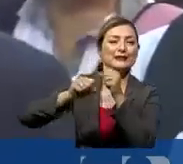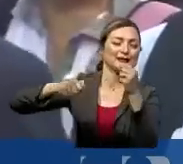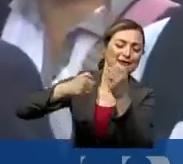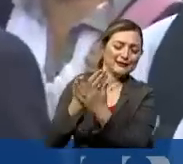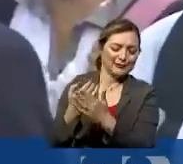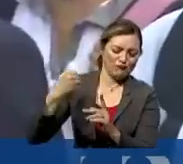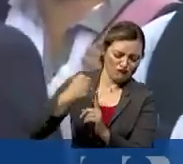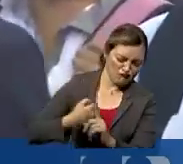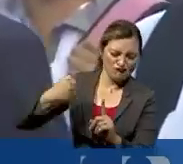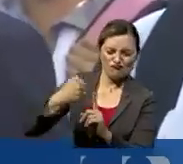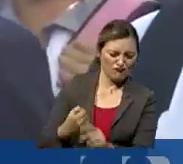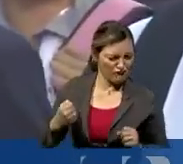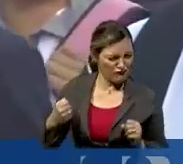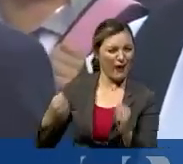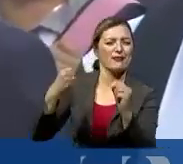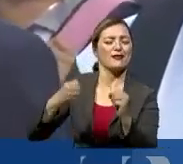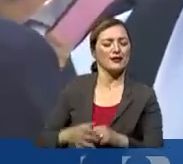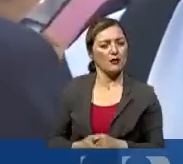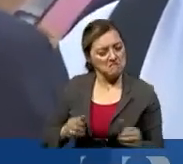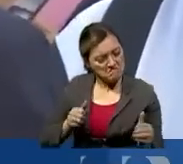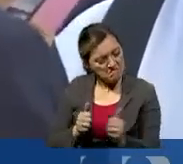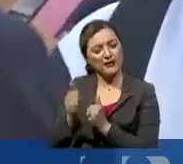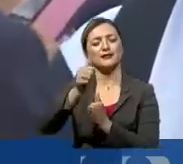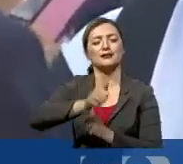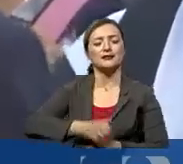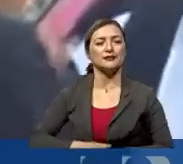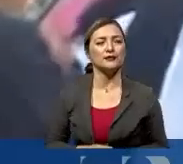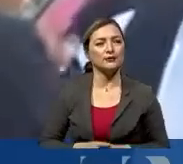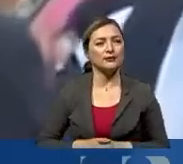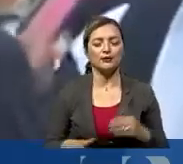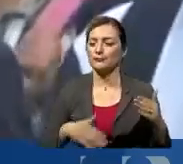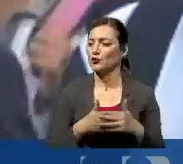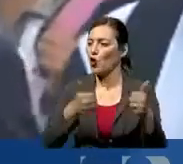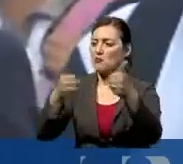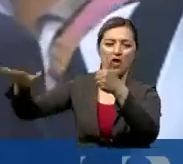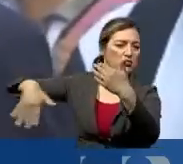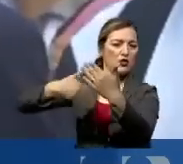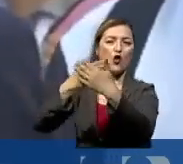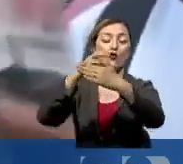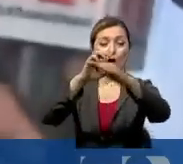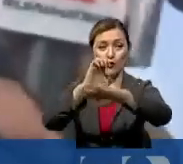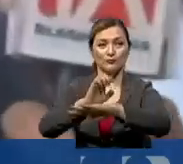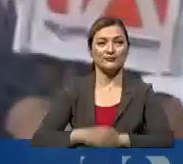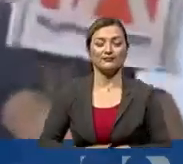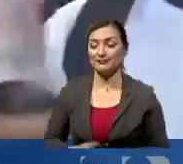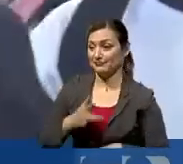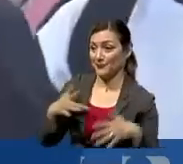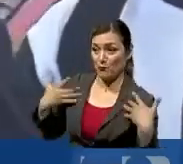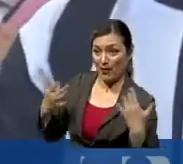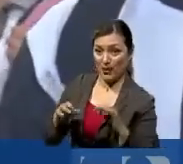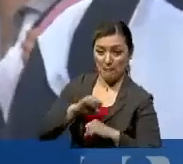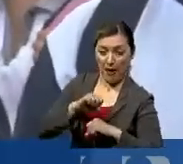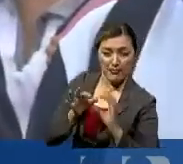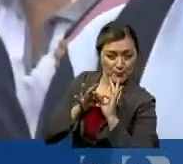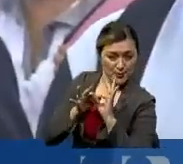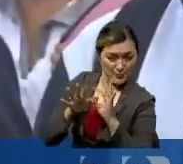y echarle ganas de este año nuevo y a pasar y que a todos nos vaya bien en todo el Ecuador. Contento de ver a sus compañeros.